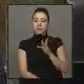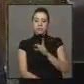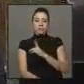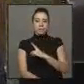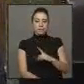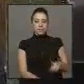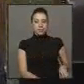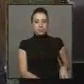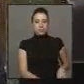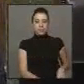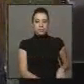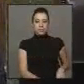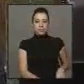Honorable Señor Diputado Don Patricio.